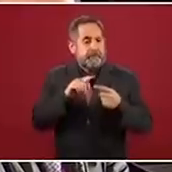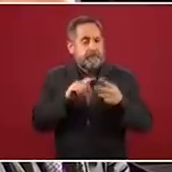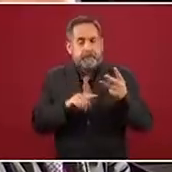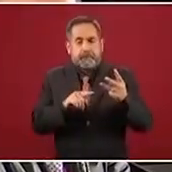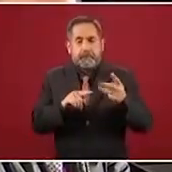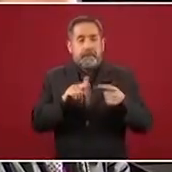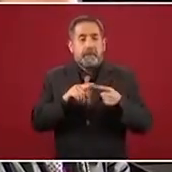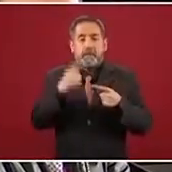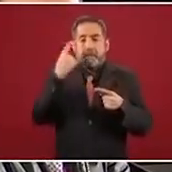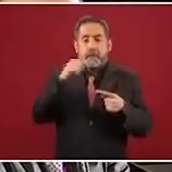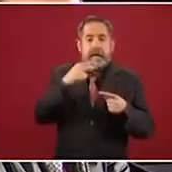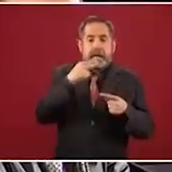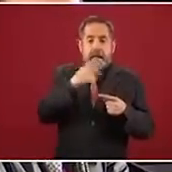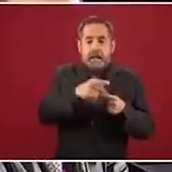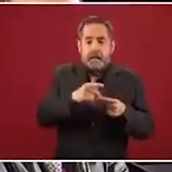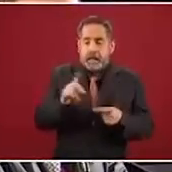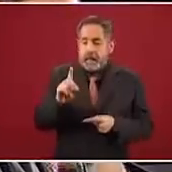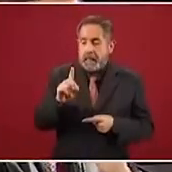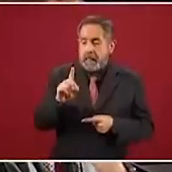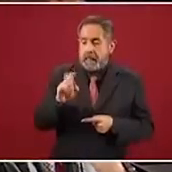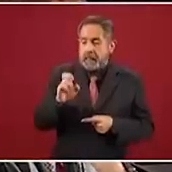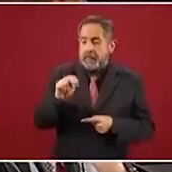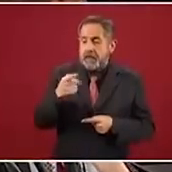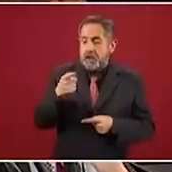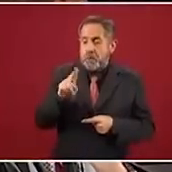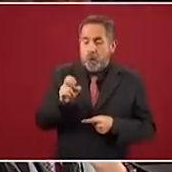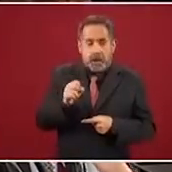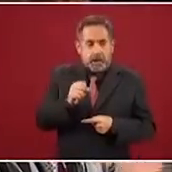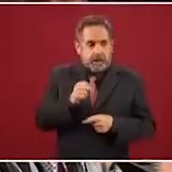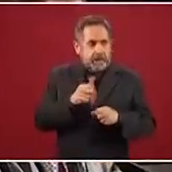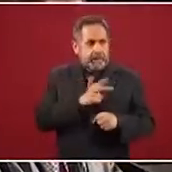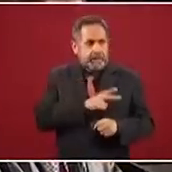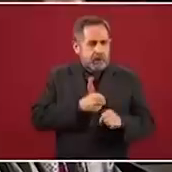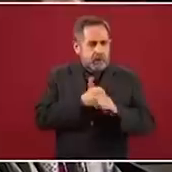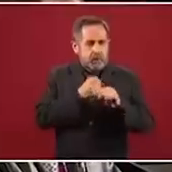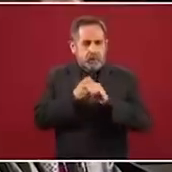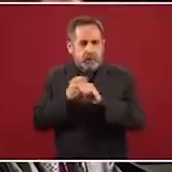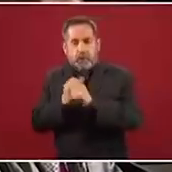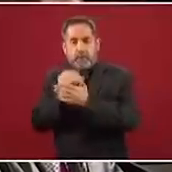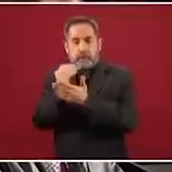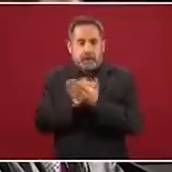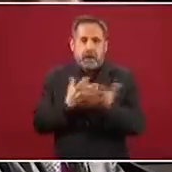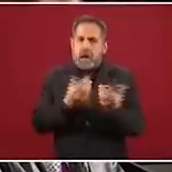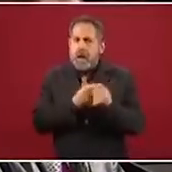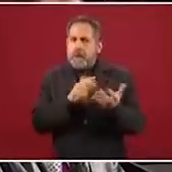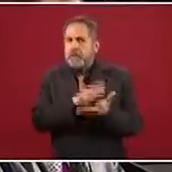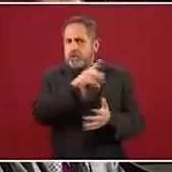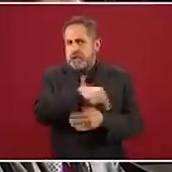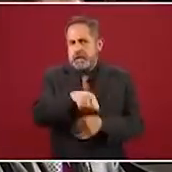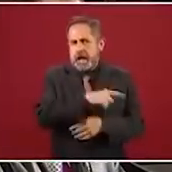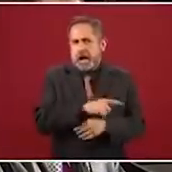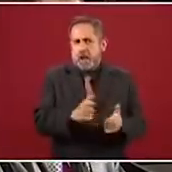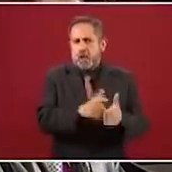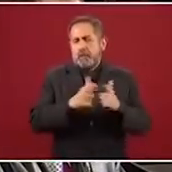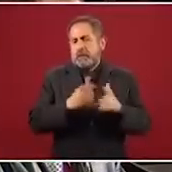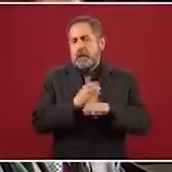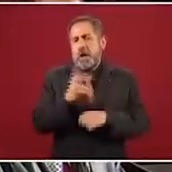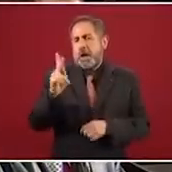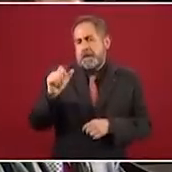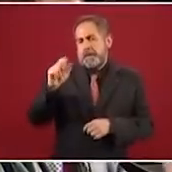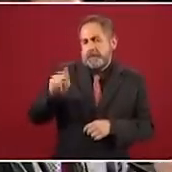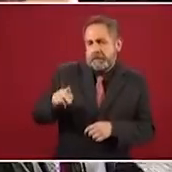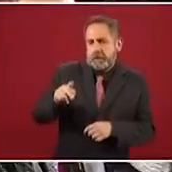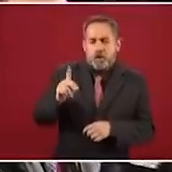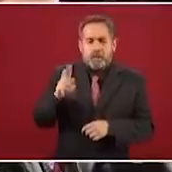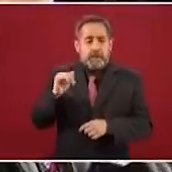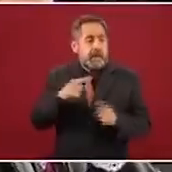El insumo que se utiliza para el control del dengue, por ejemplo, estos estados son la mayoría panistas y priistas, en una